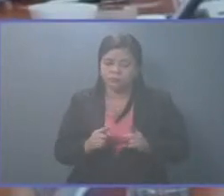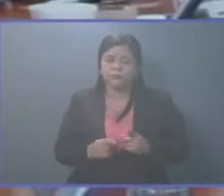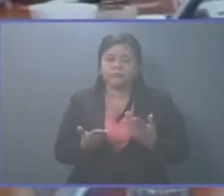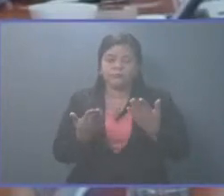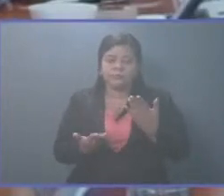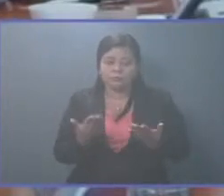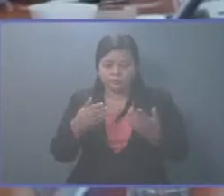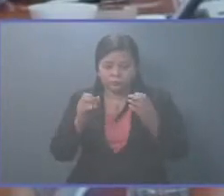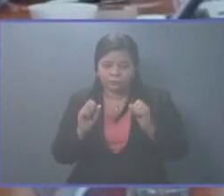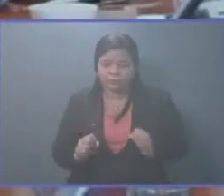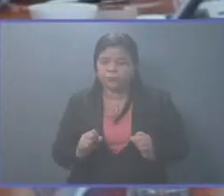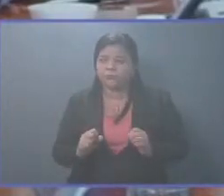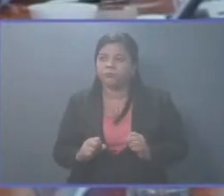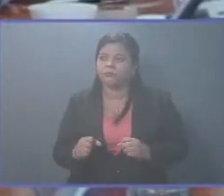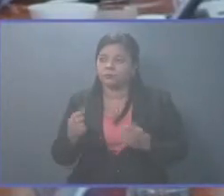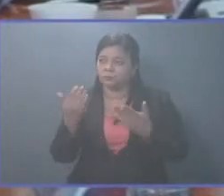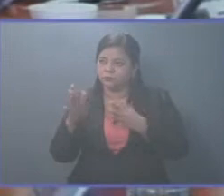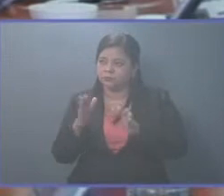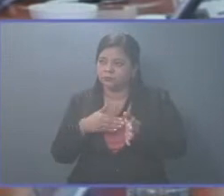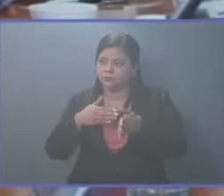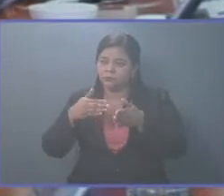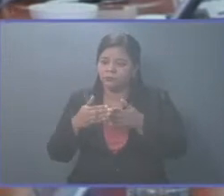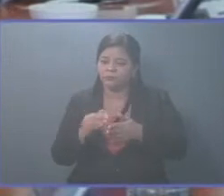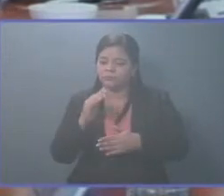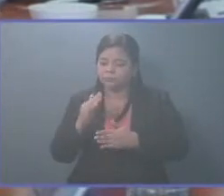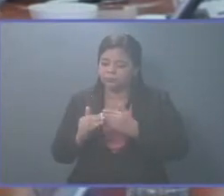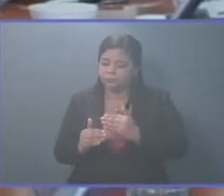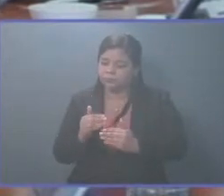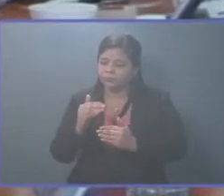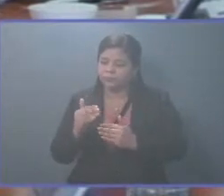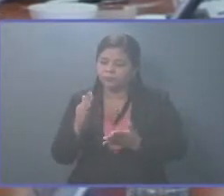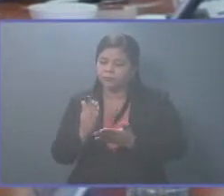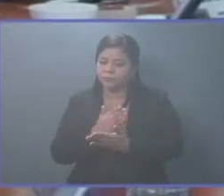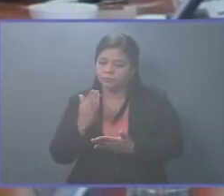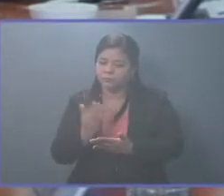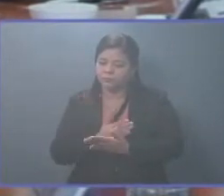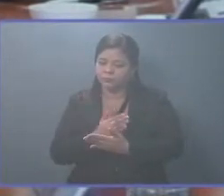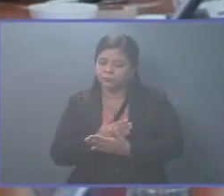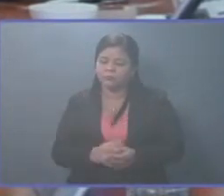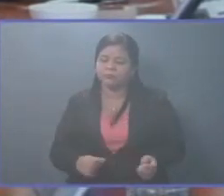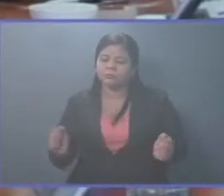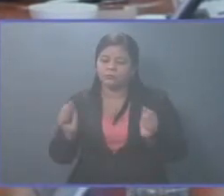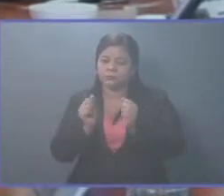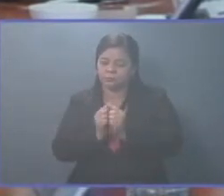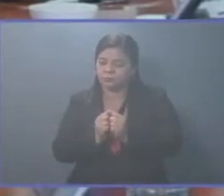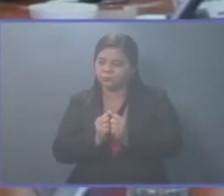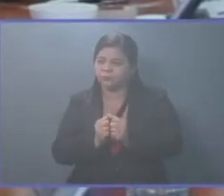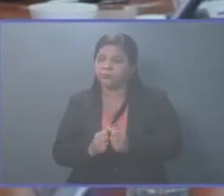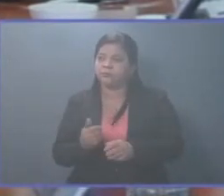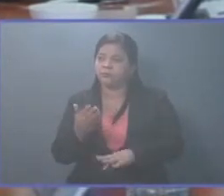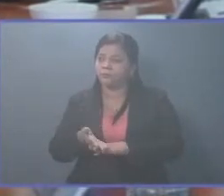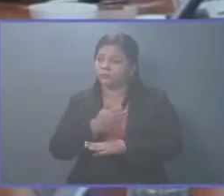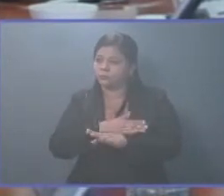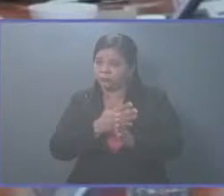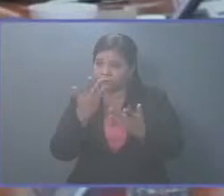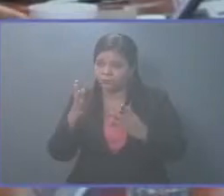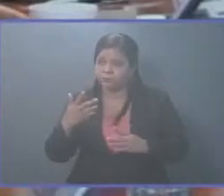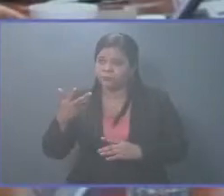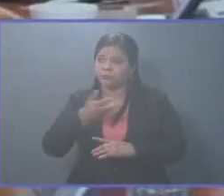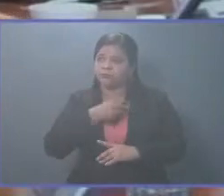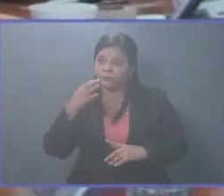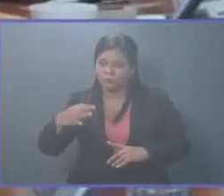probabilidad de entrada en un estudio junto al que se nos había escogido por